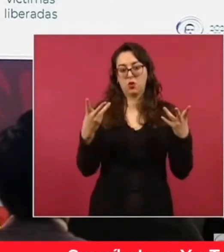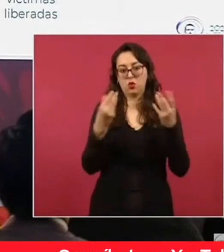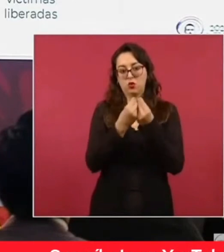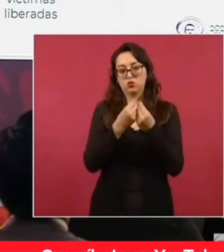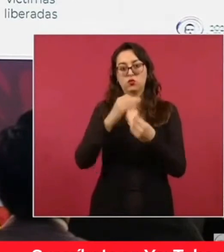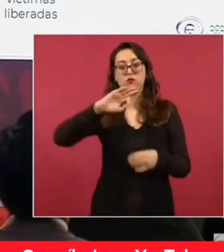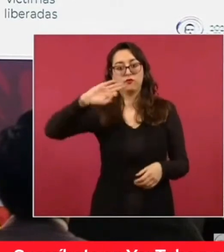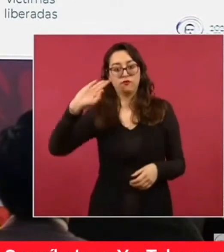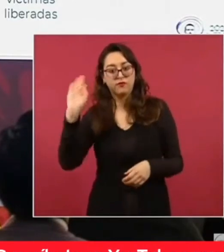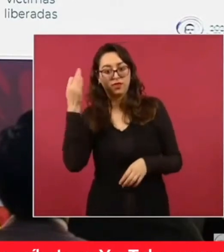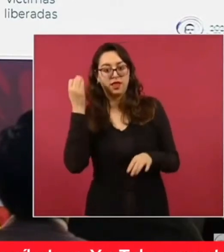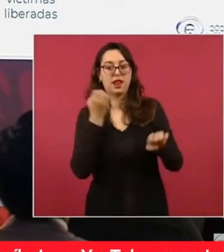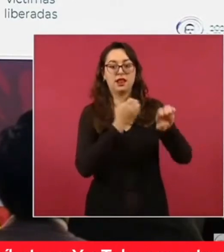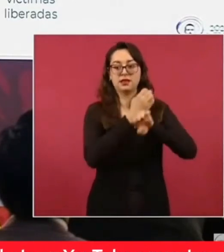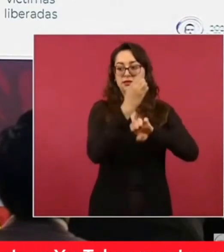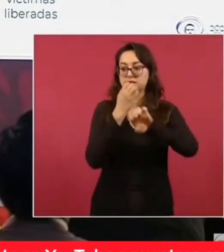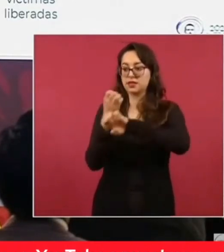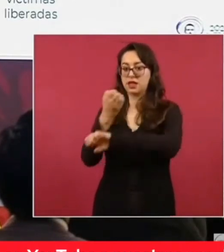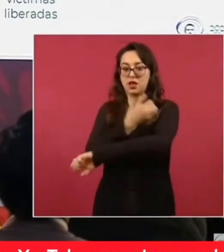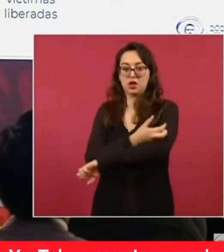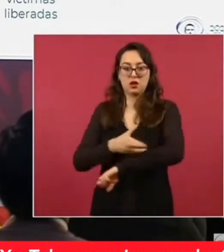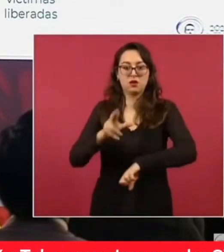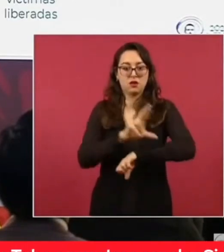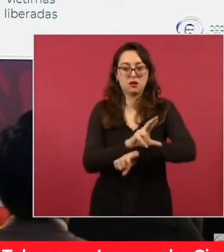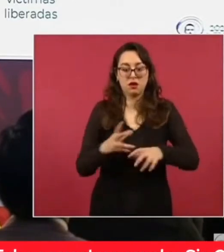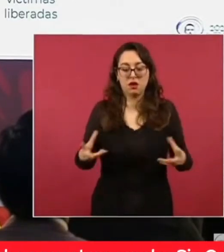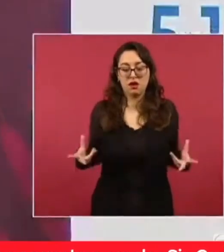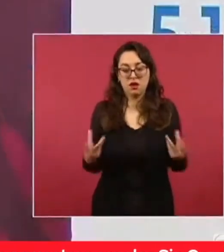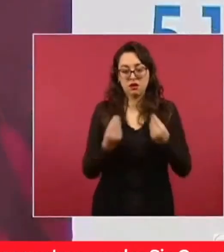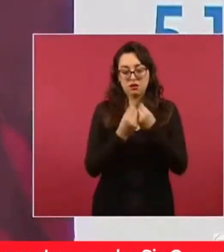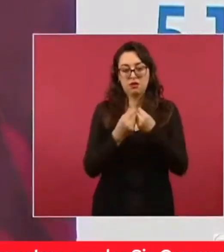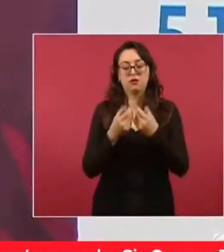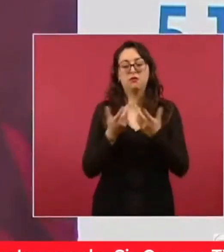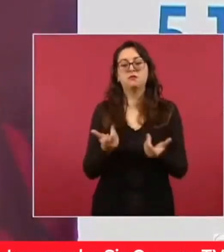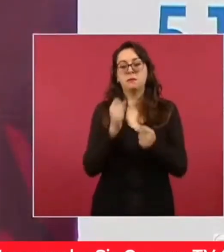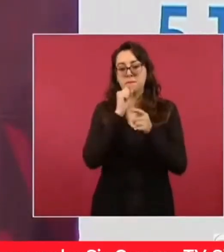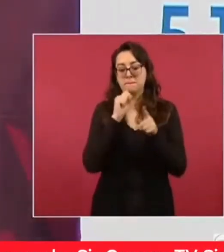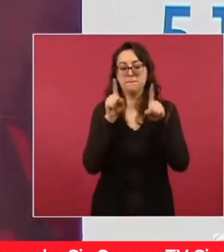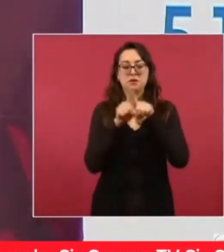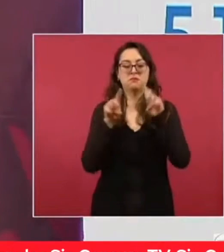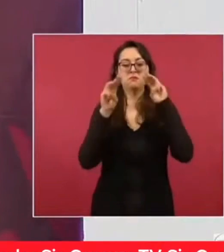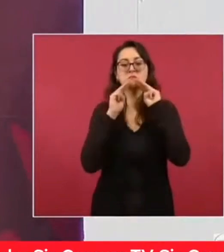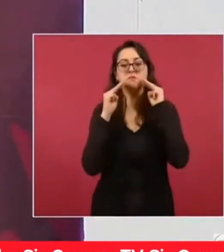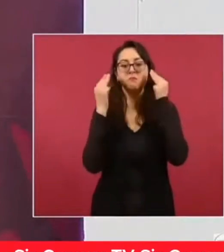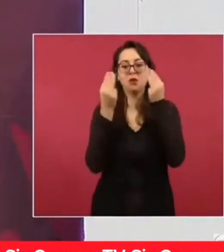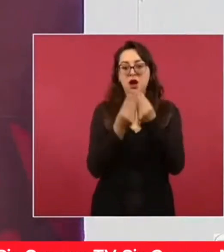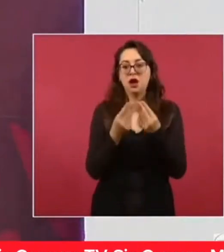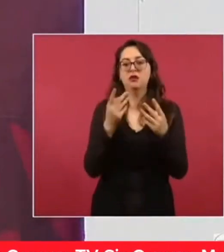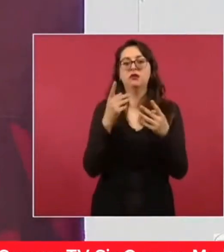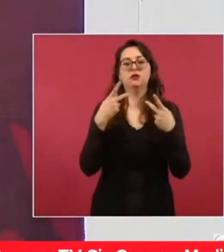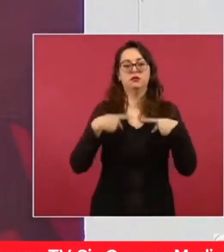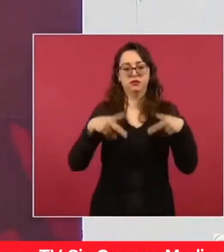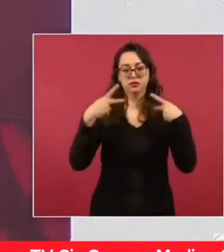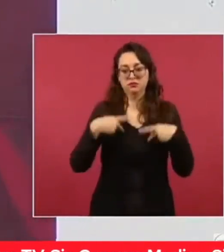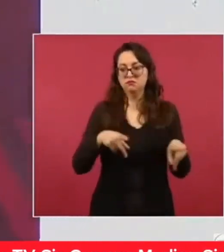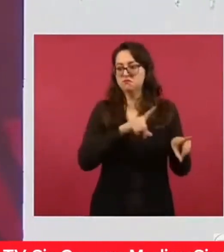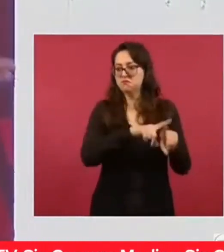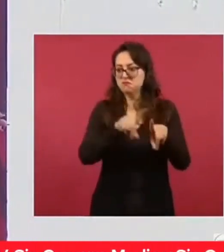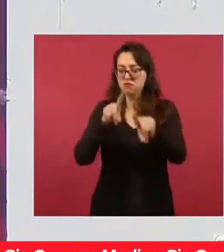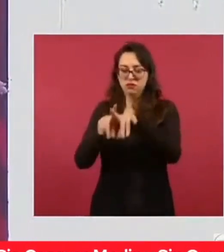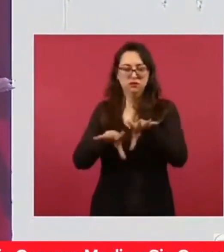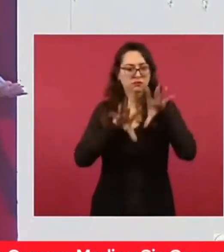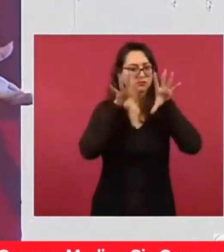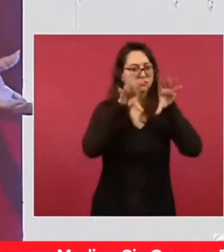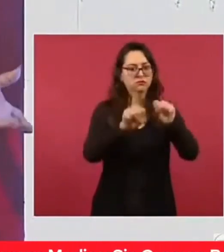coordinación muy importante aquí vienen las cifras sobre detenidos sobre bandas y víctimas liberadas el caso